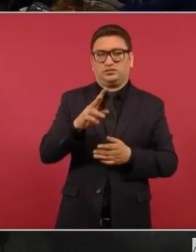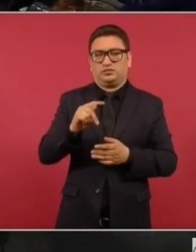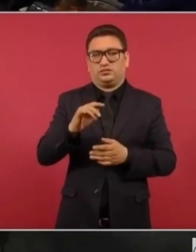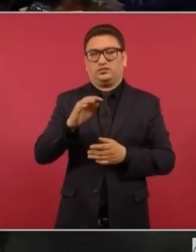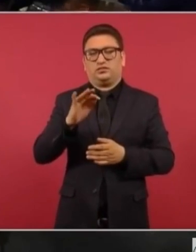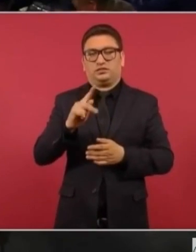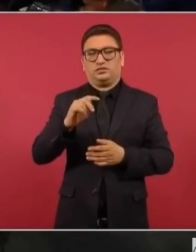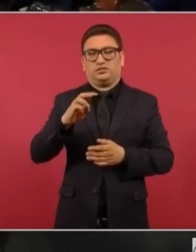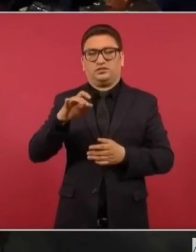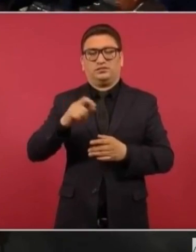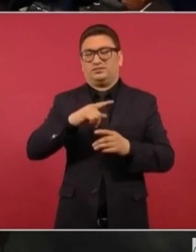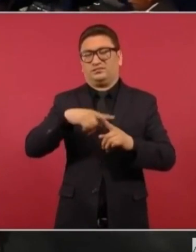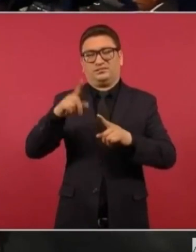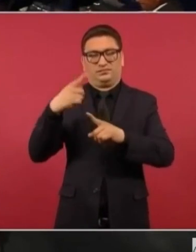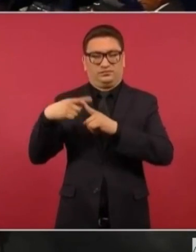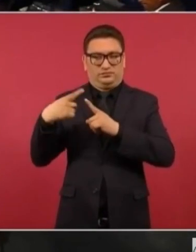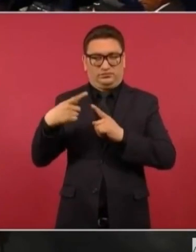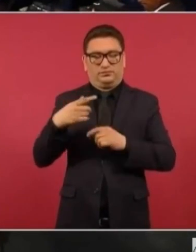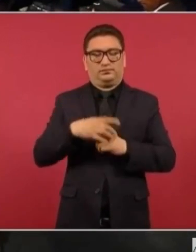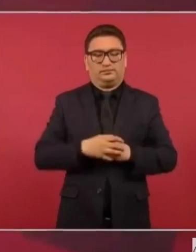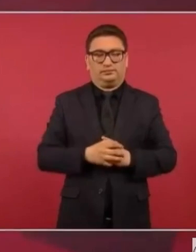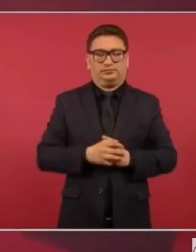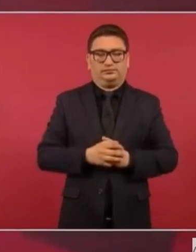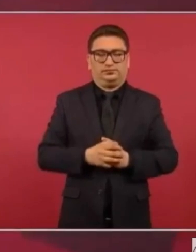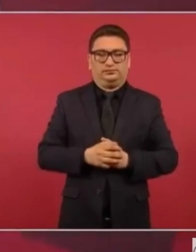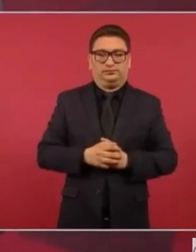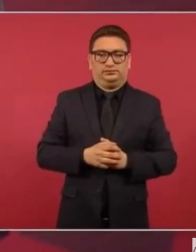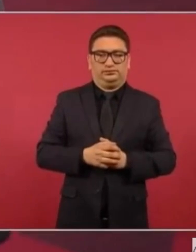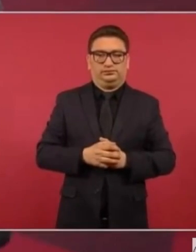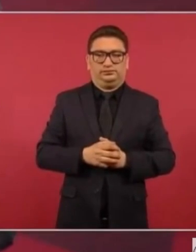Times. Pero fíjense